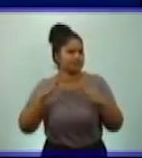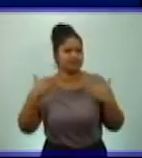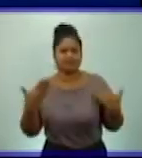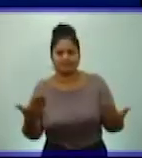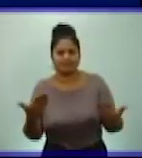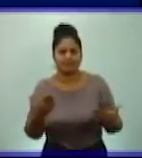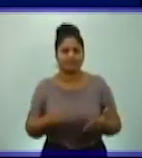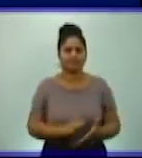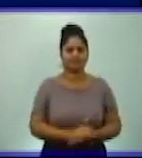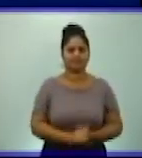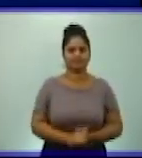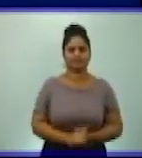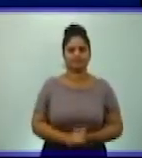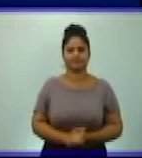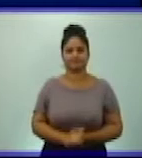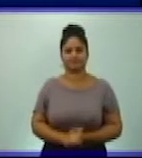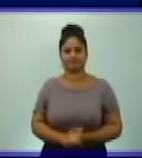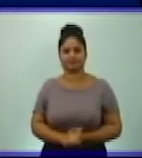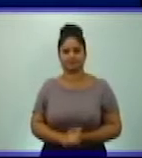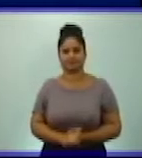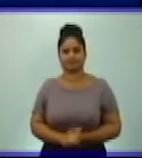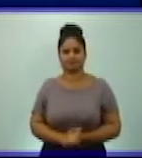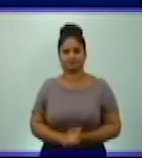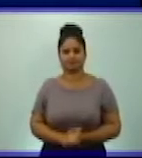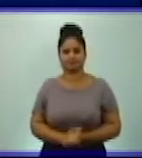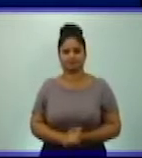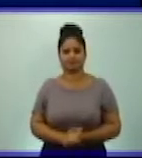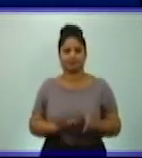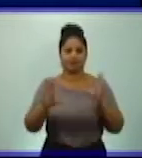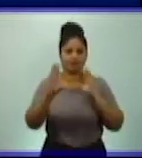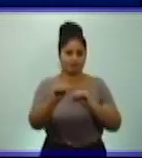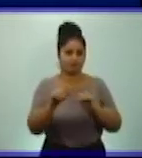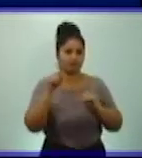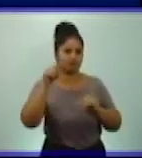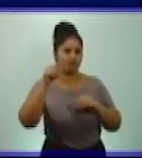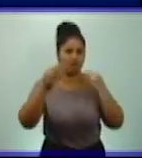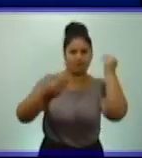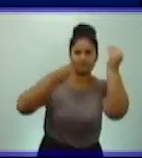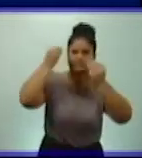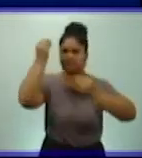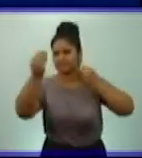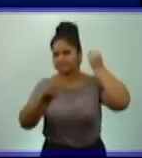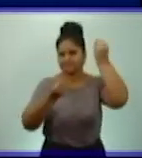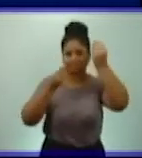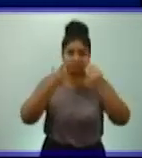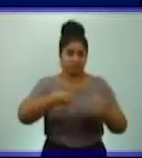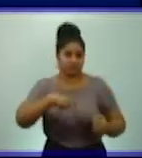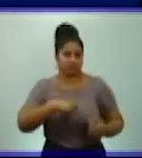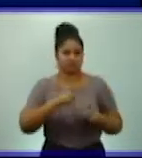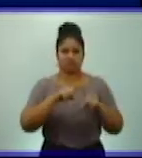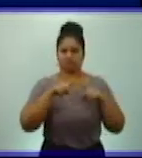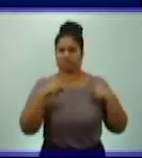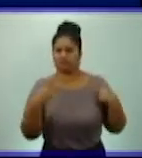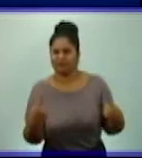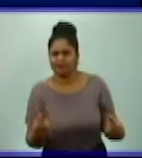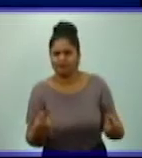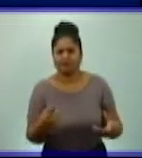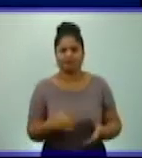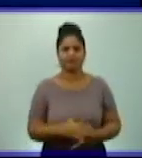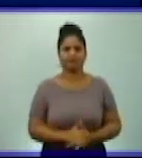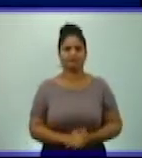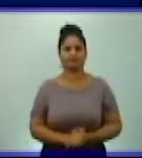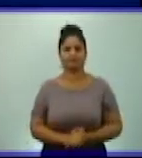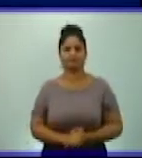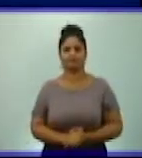baste. Ahí utiliza los dos puntos y dice, no te atormenten más celos tiranos. Es decir, va a la esencia de esta